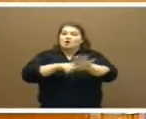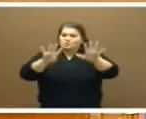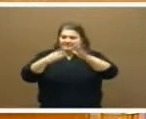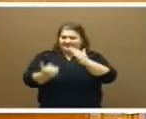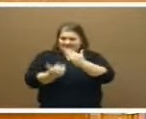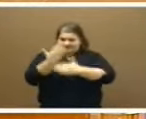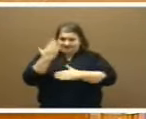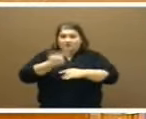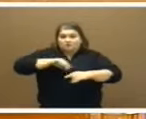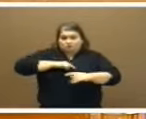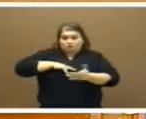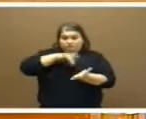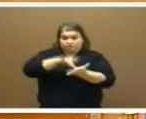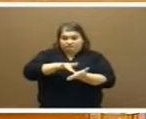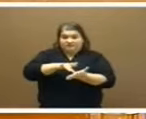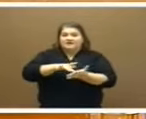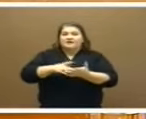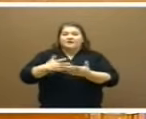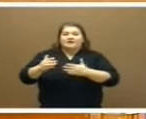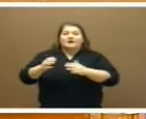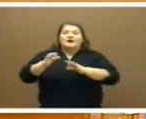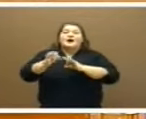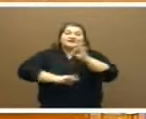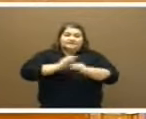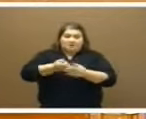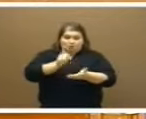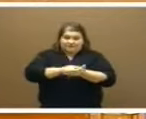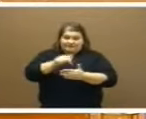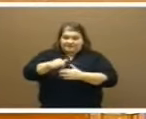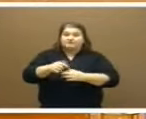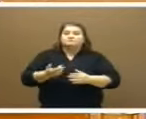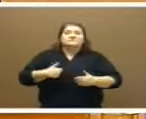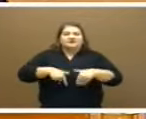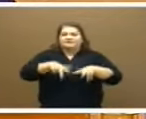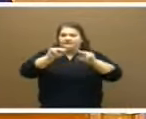mañana, donde celebrará otra sesión este pleno, el pleno de esta Cámara. Se levanta la sesión.